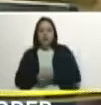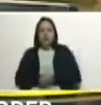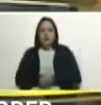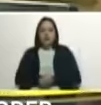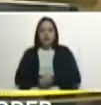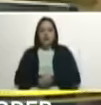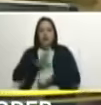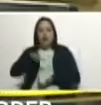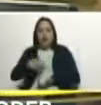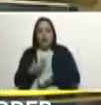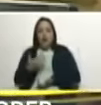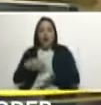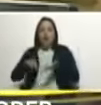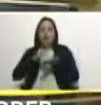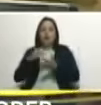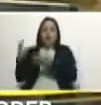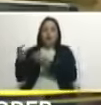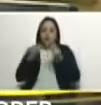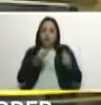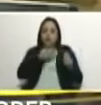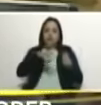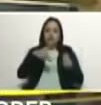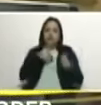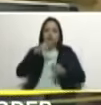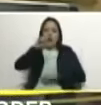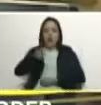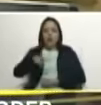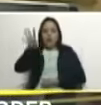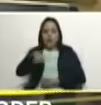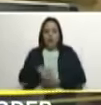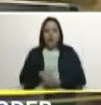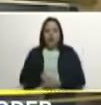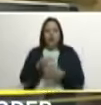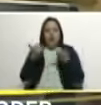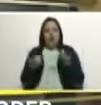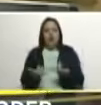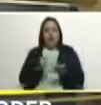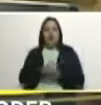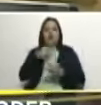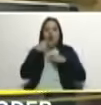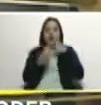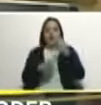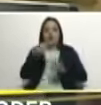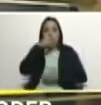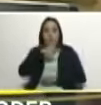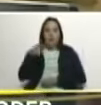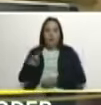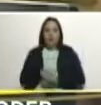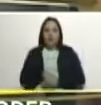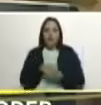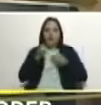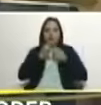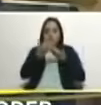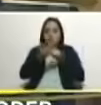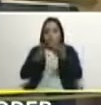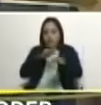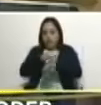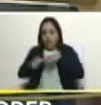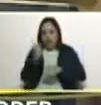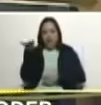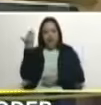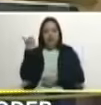de nuestra Guayana Esequiba, ahora con el mandato, la voz del pueblo que se expresó masivamente el